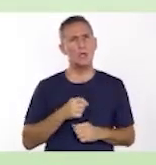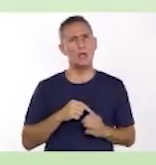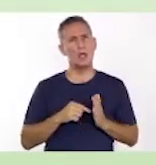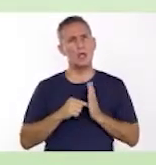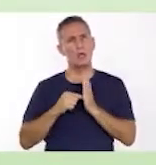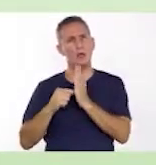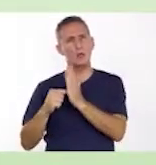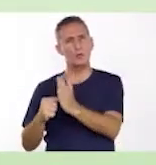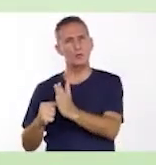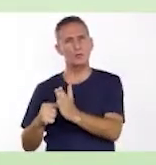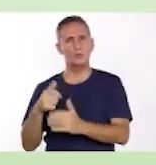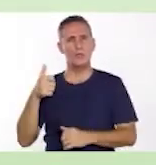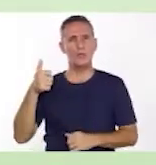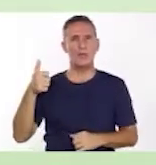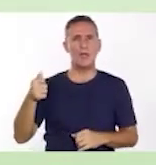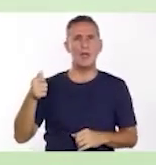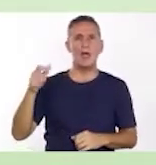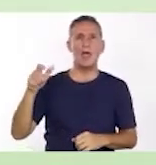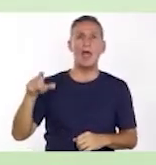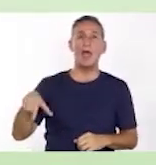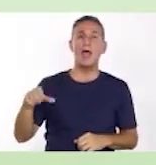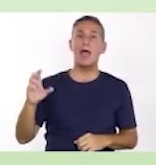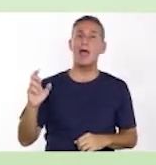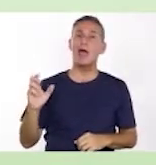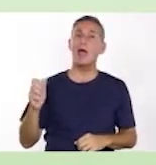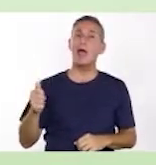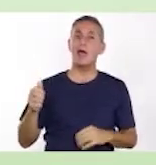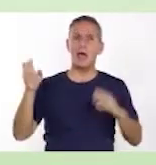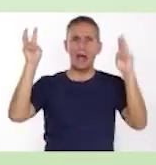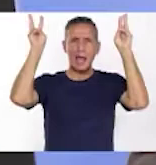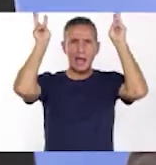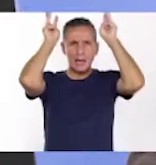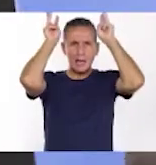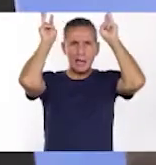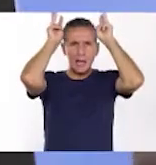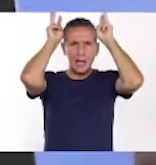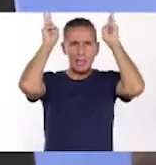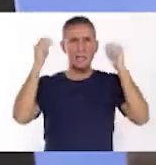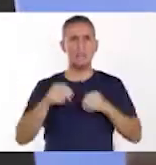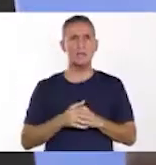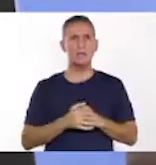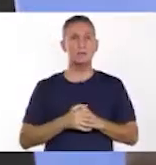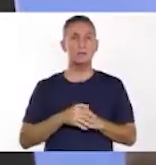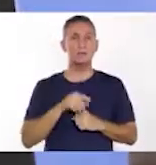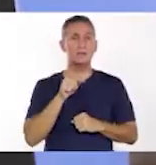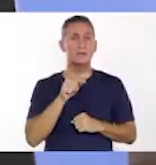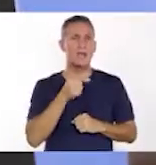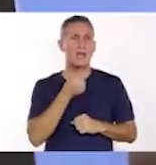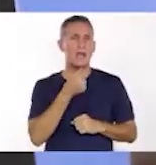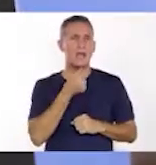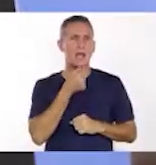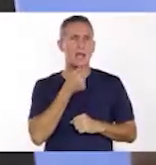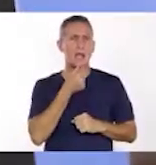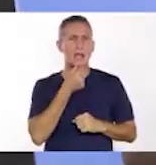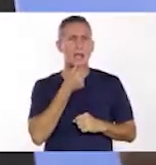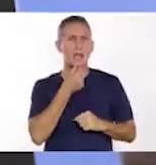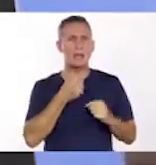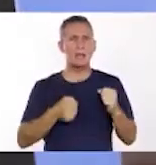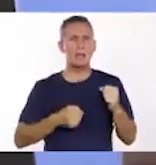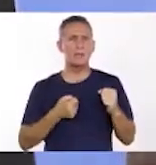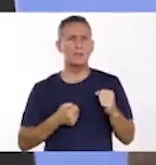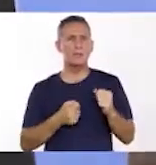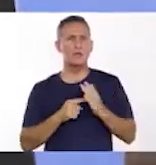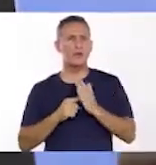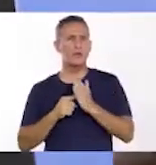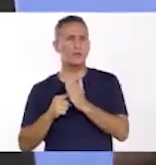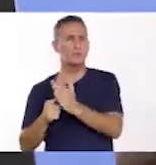a Agamenón, es el del buen decir, la elocuencia. Porque él tiene que aconsejar a Agamenón